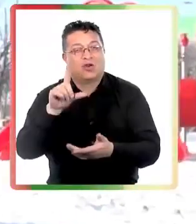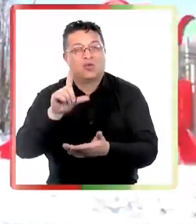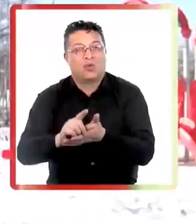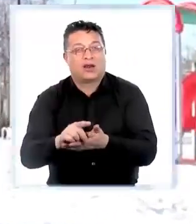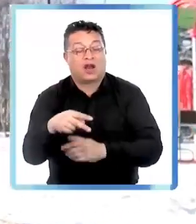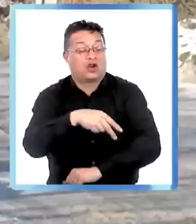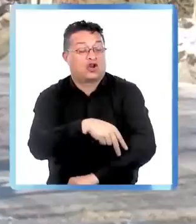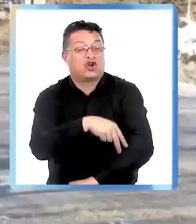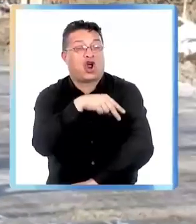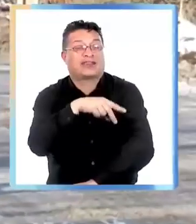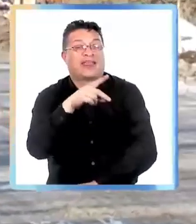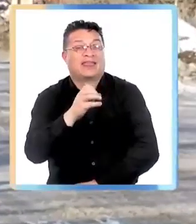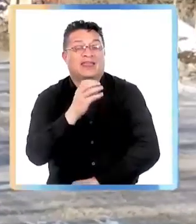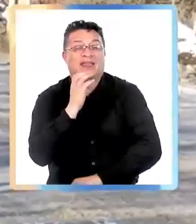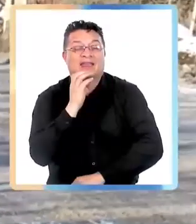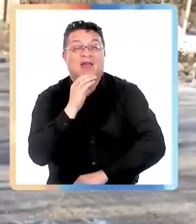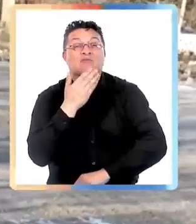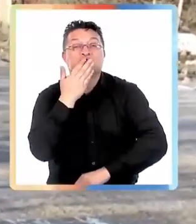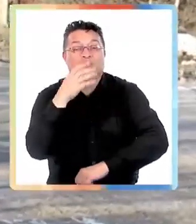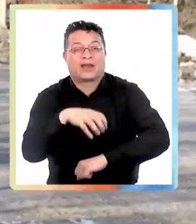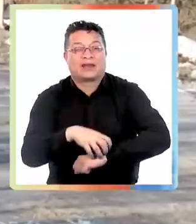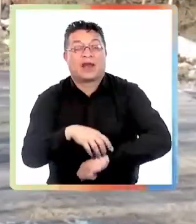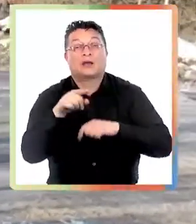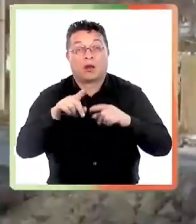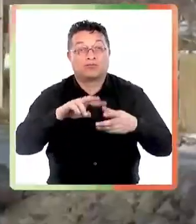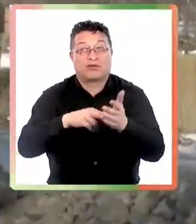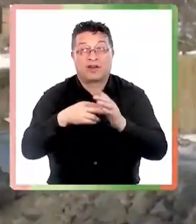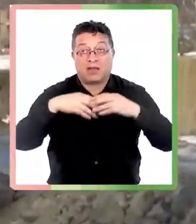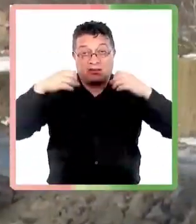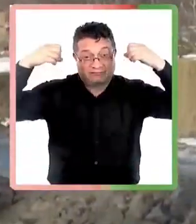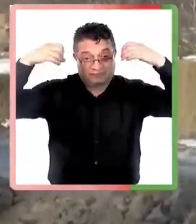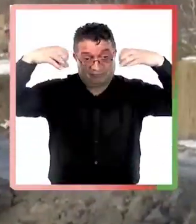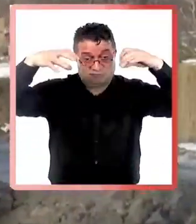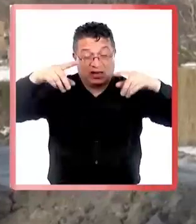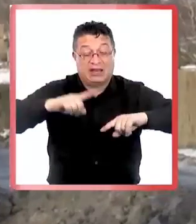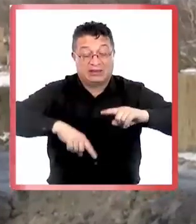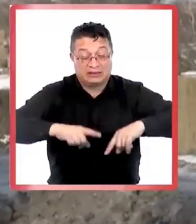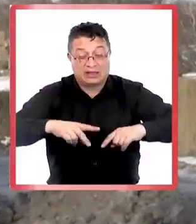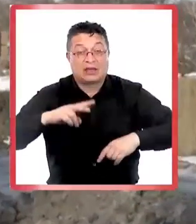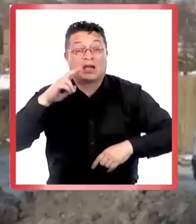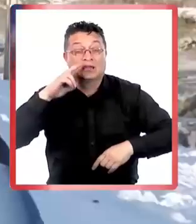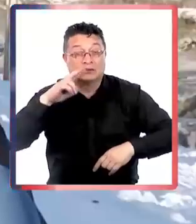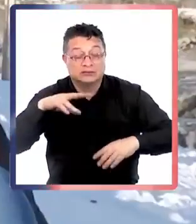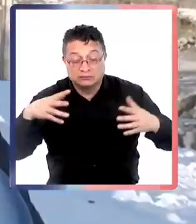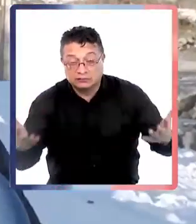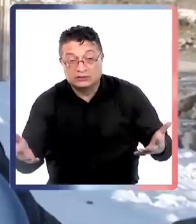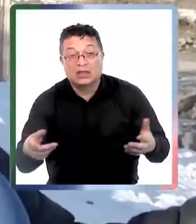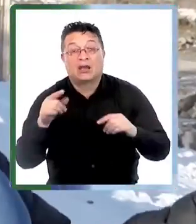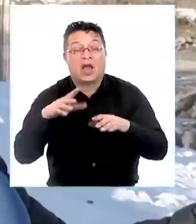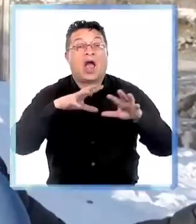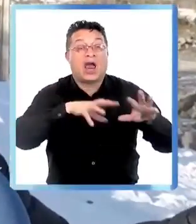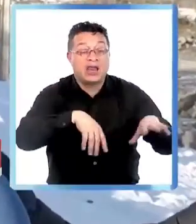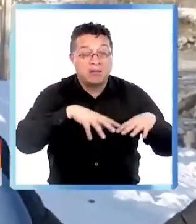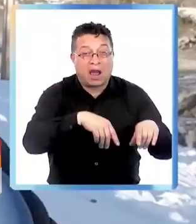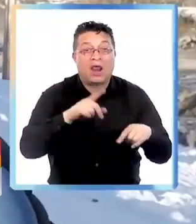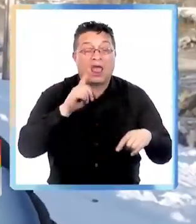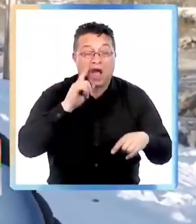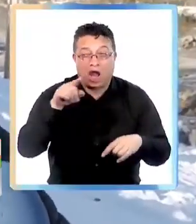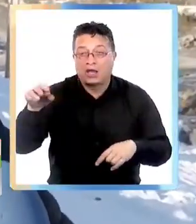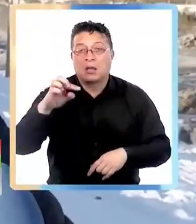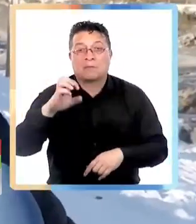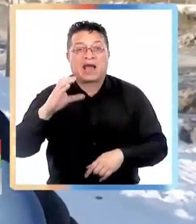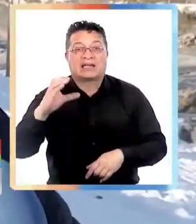del sector ubicado en el norte de la comuna. Tenemos el problema del alumbrado, que tenemos la calle de tierra sin alumbre, tenemos animales